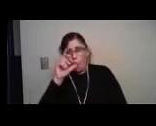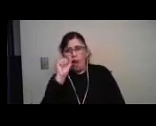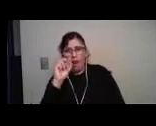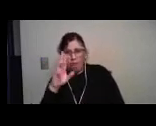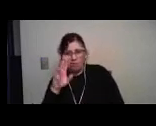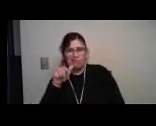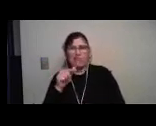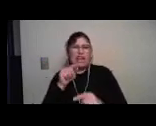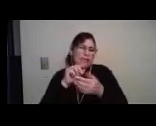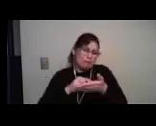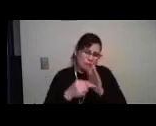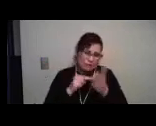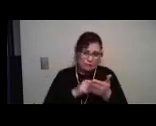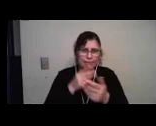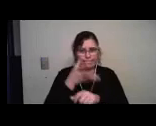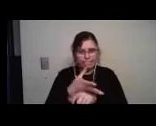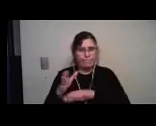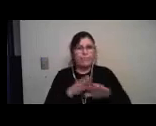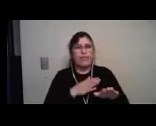El síndrome piriforme también,